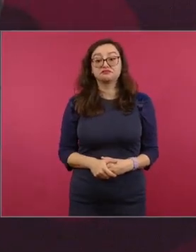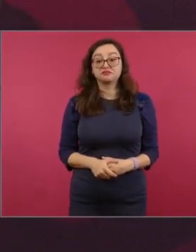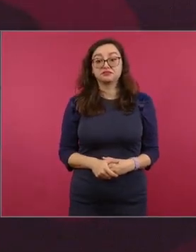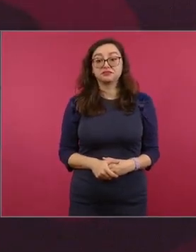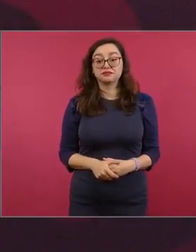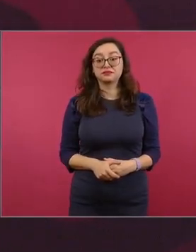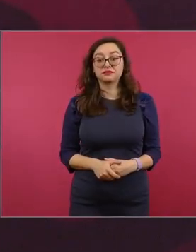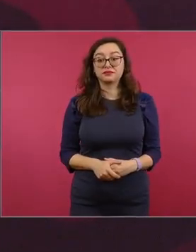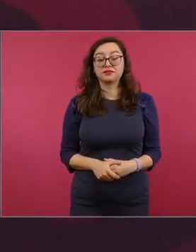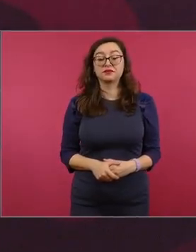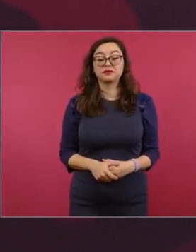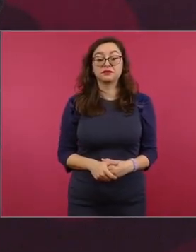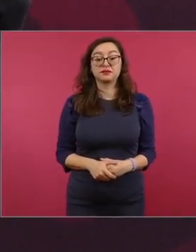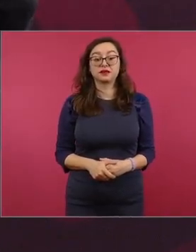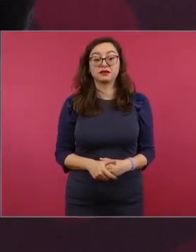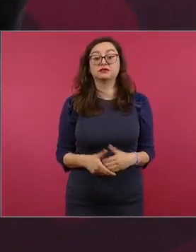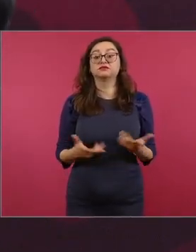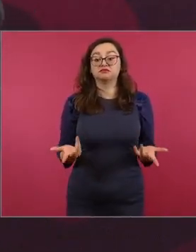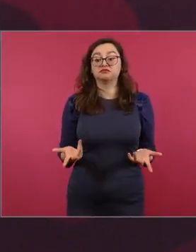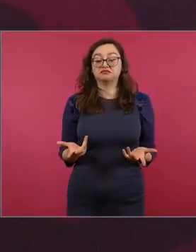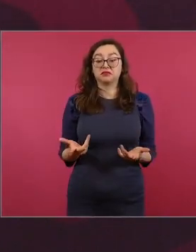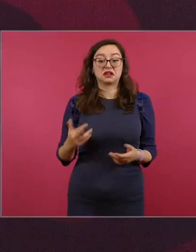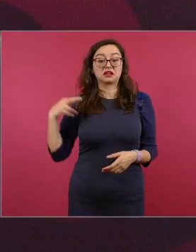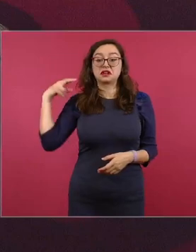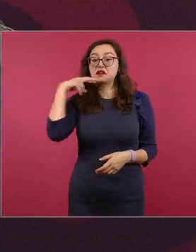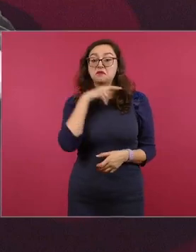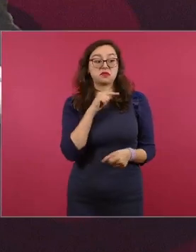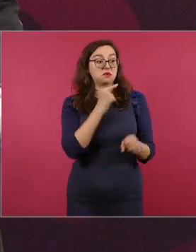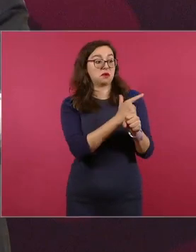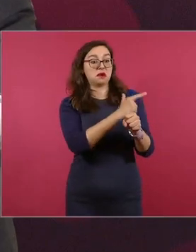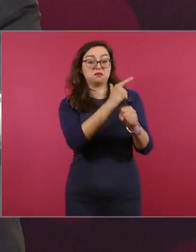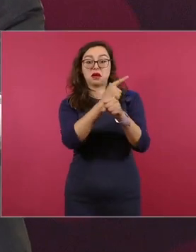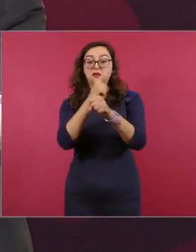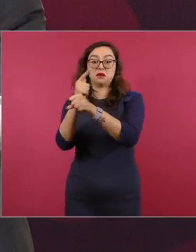así se les iba a detener.